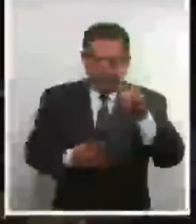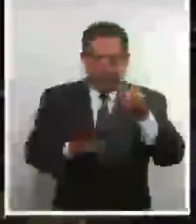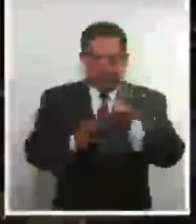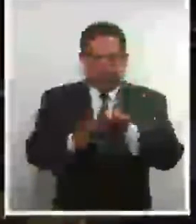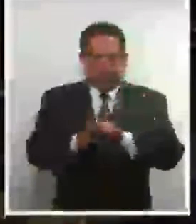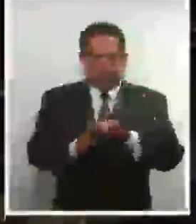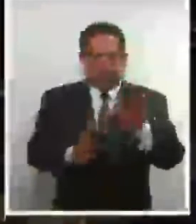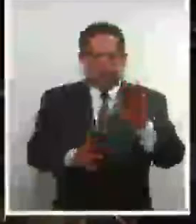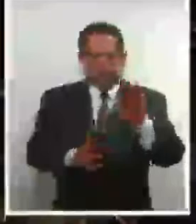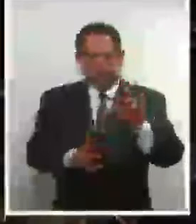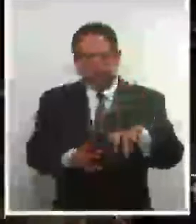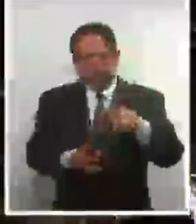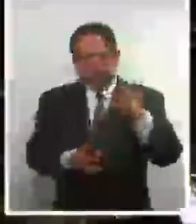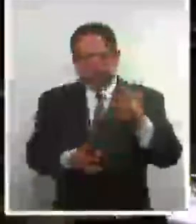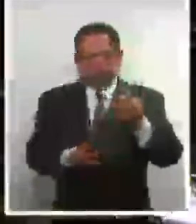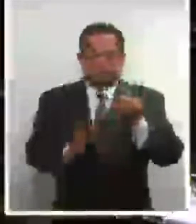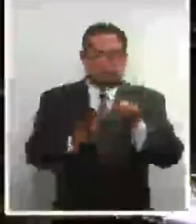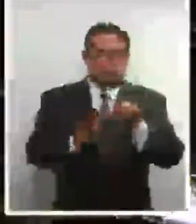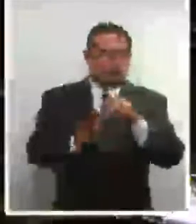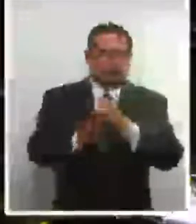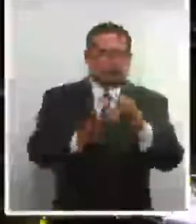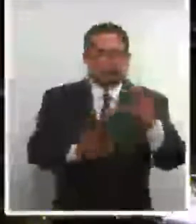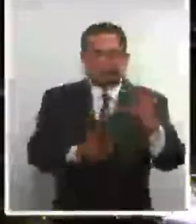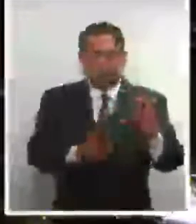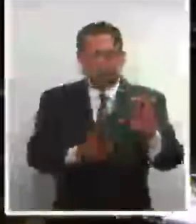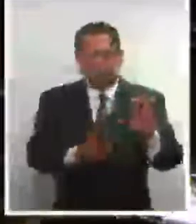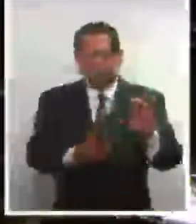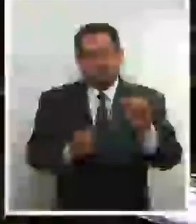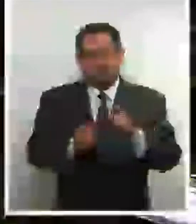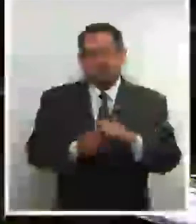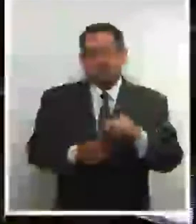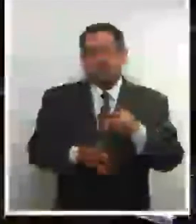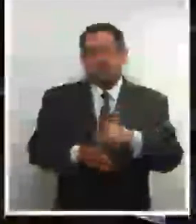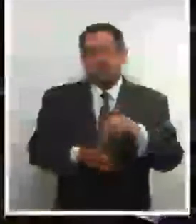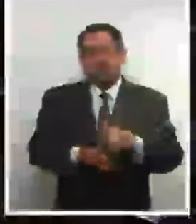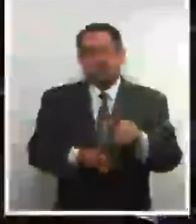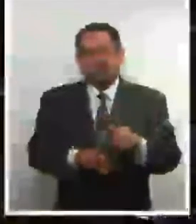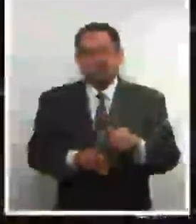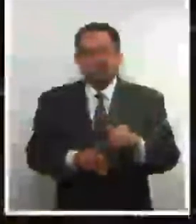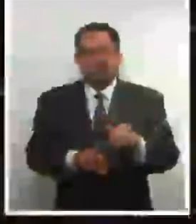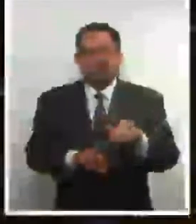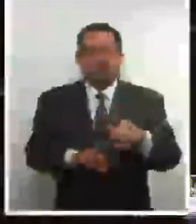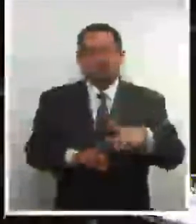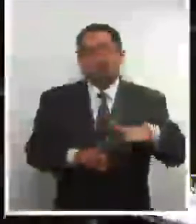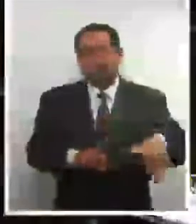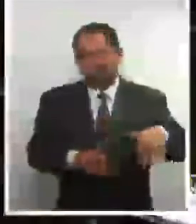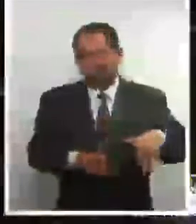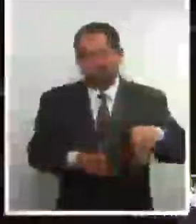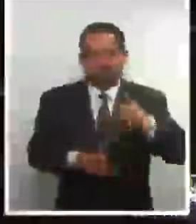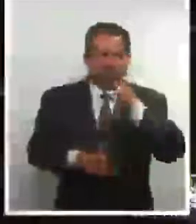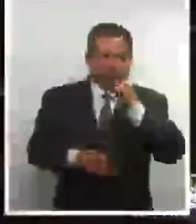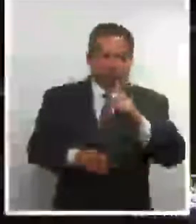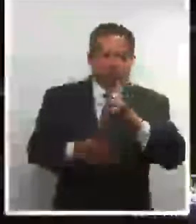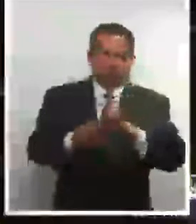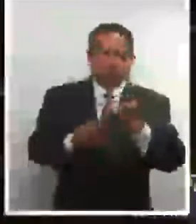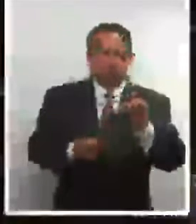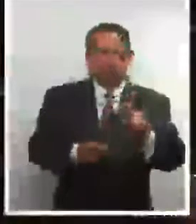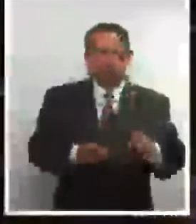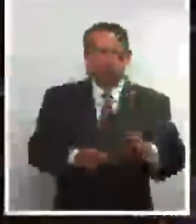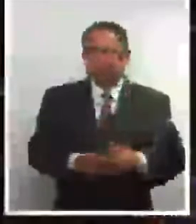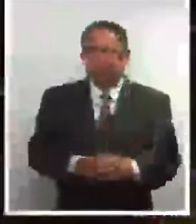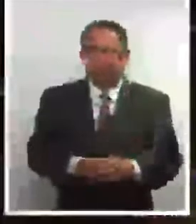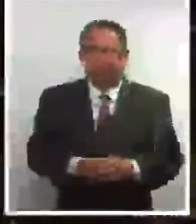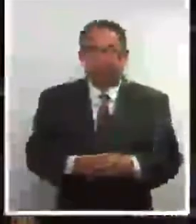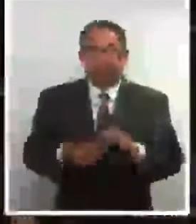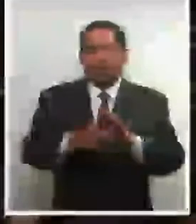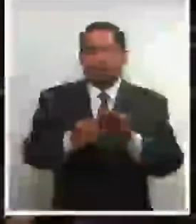artículos 48, apartado C, con los numerales antes ya mencionados. Referente